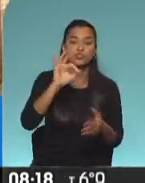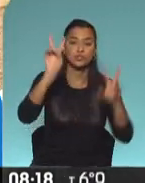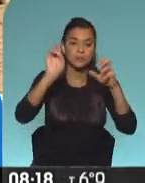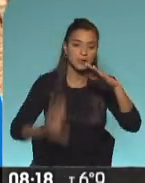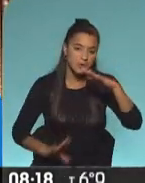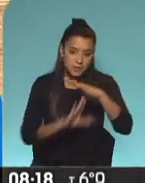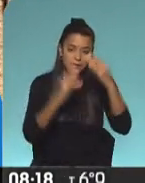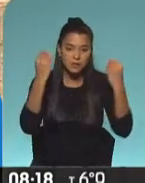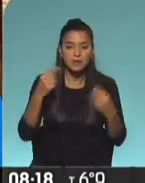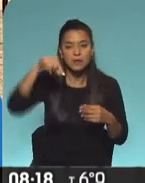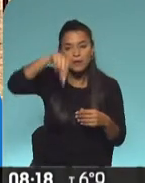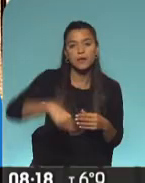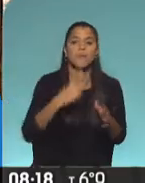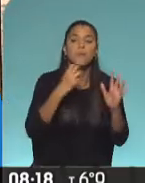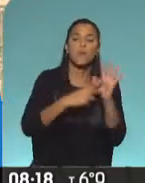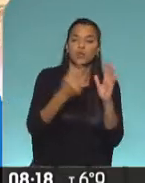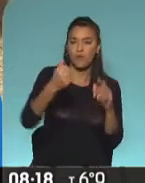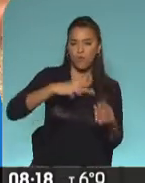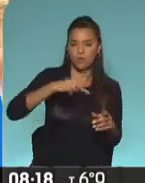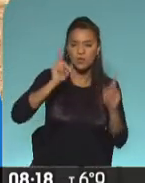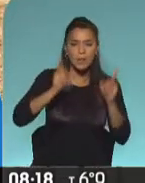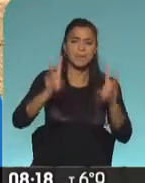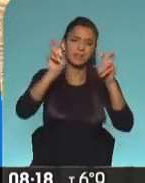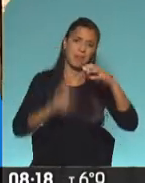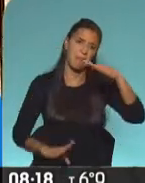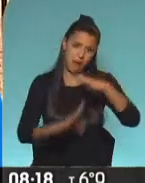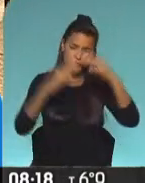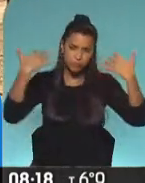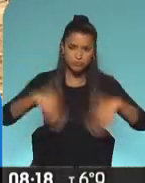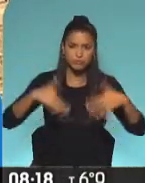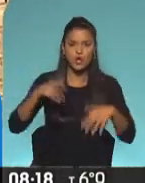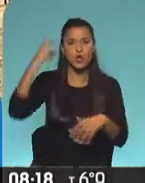recorrido parlamentario de este impuesto a las grandes fortunas, temas también centrales allí en el Congreso Nacional.